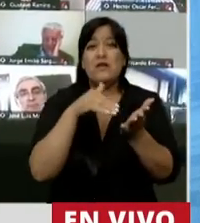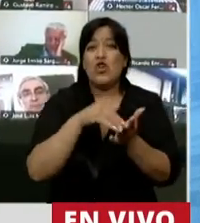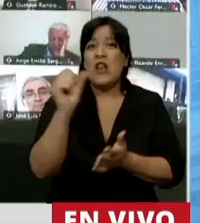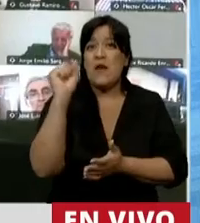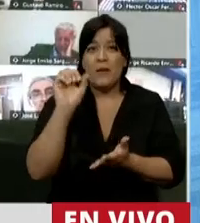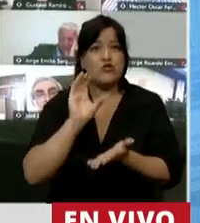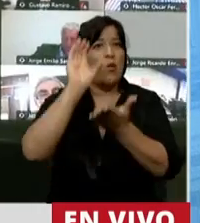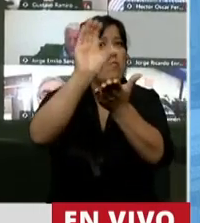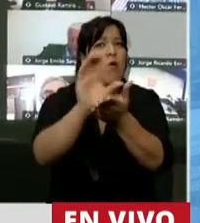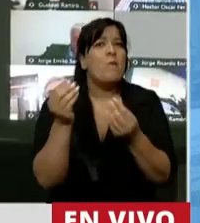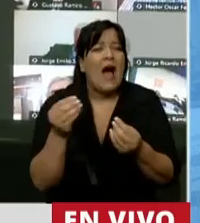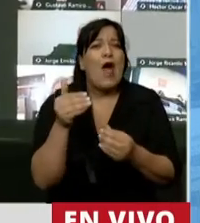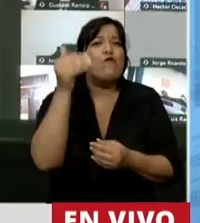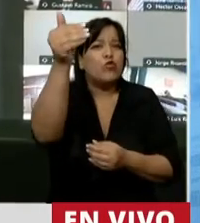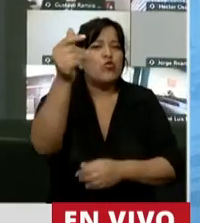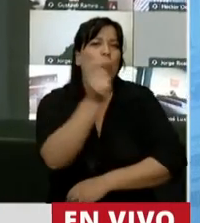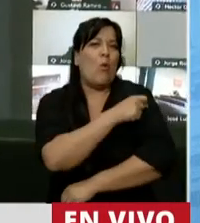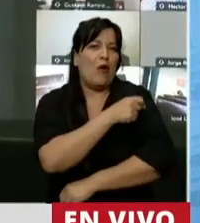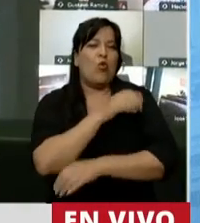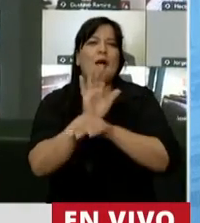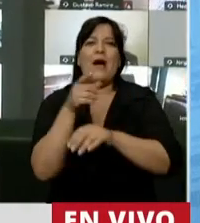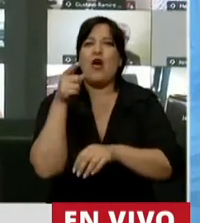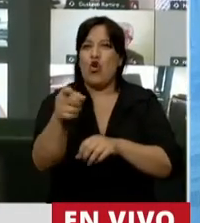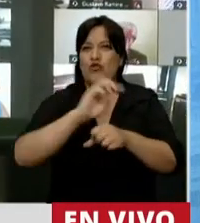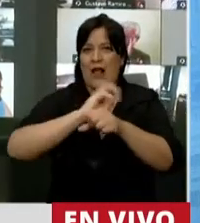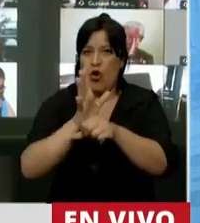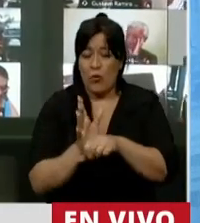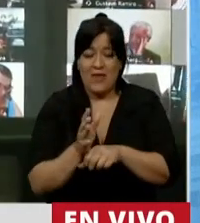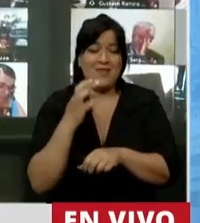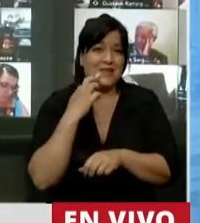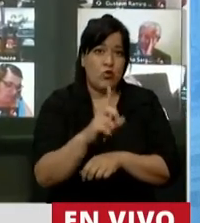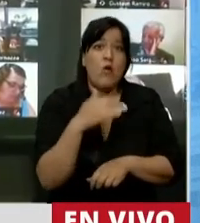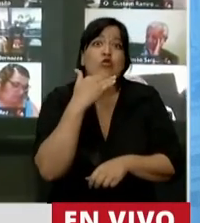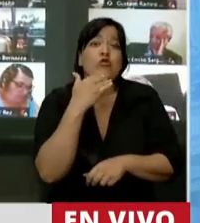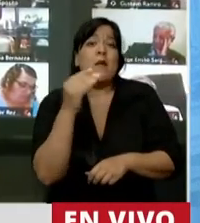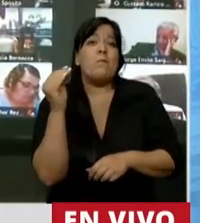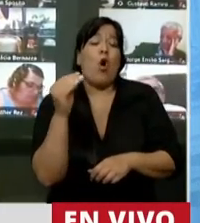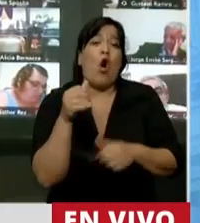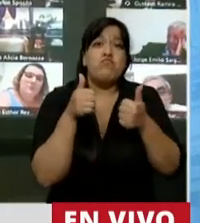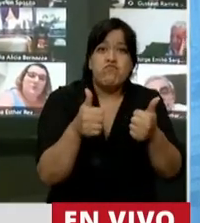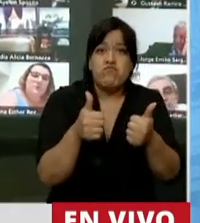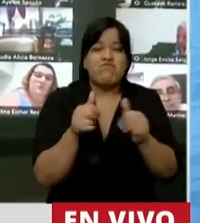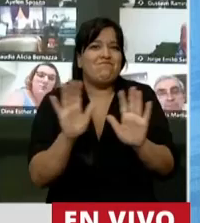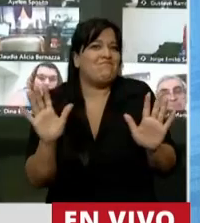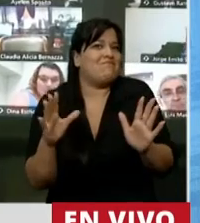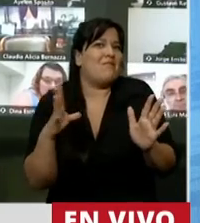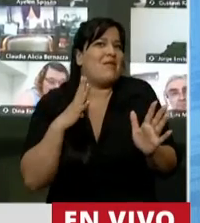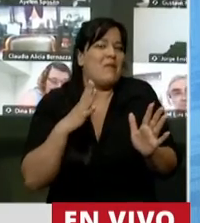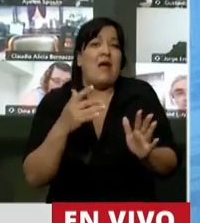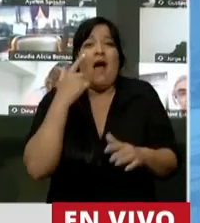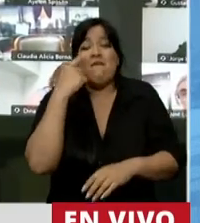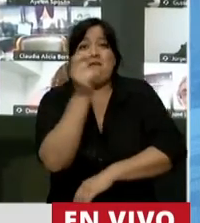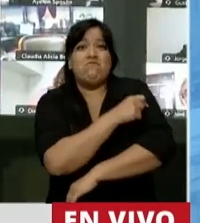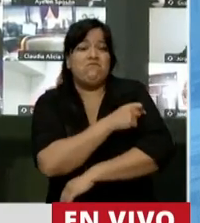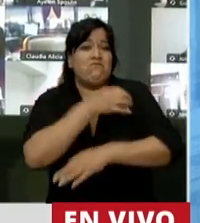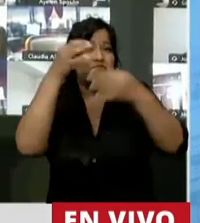pesos a la futura vacuna contra COVID-19. No sabemos si va a alcanzar porque va a depender cuál de las vacunas termine siendo la efectiva,